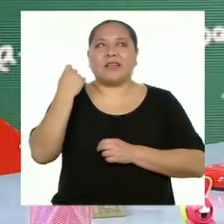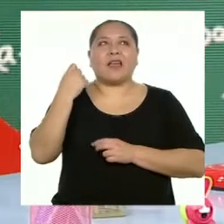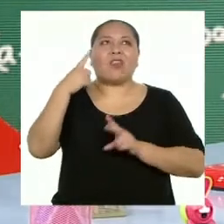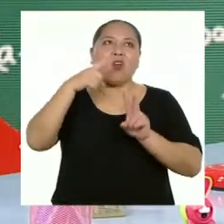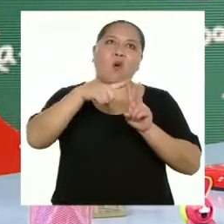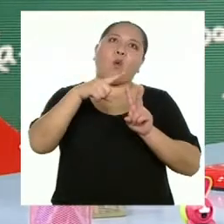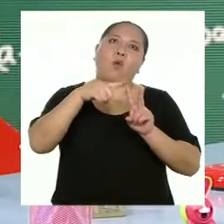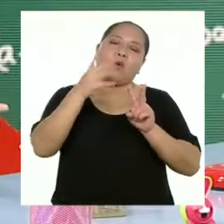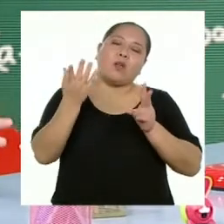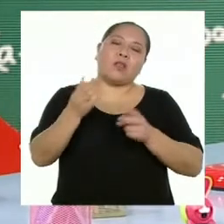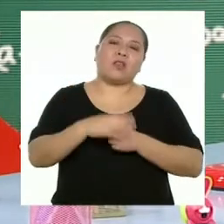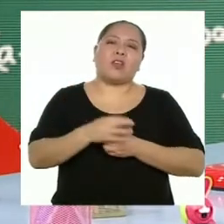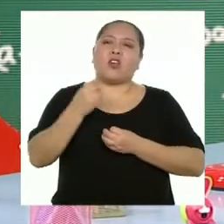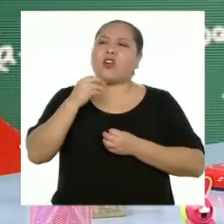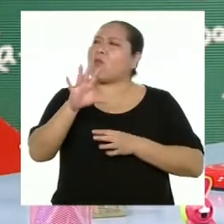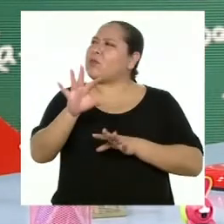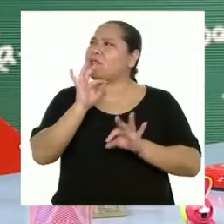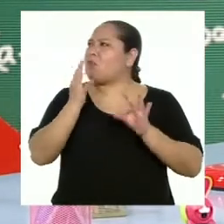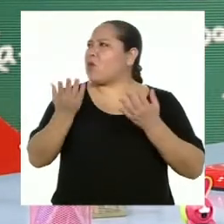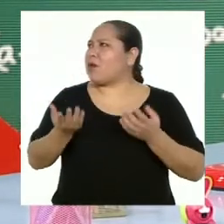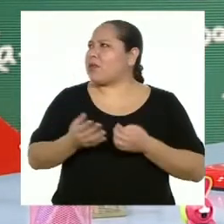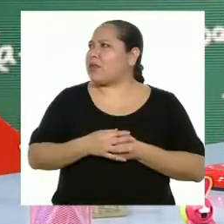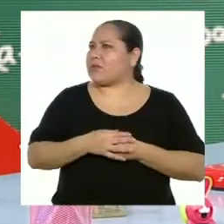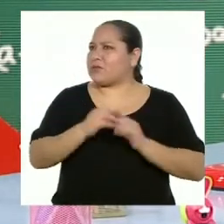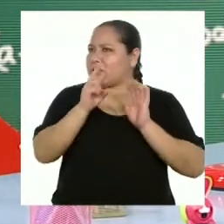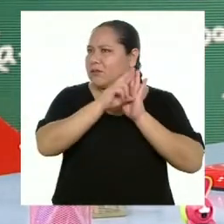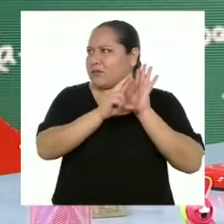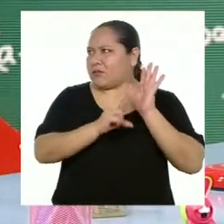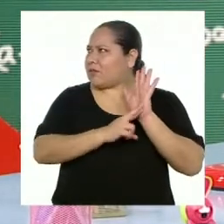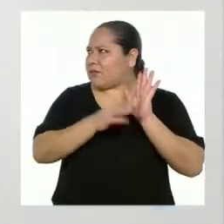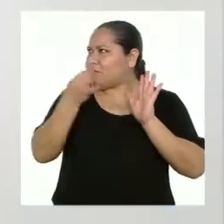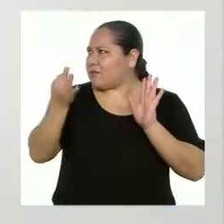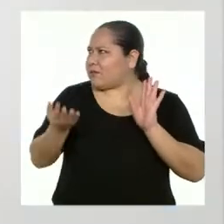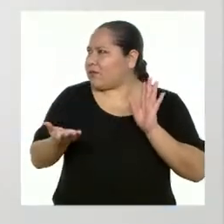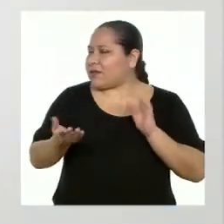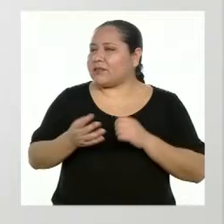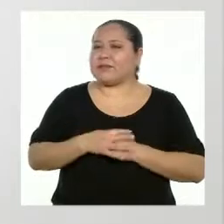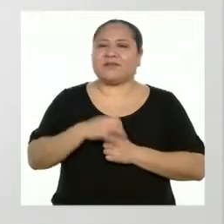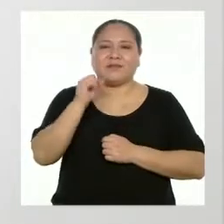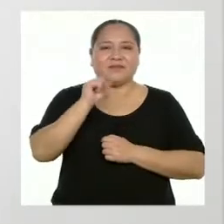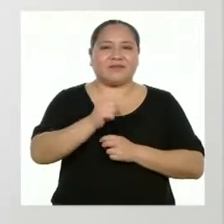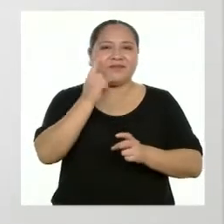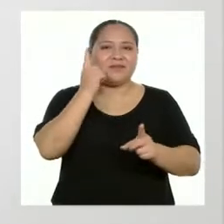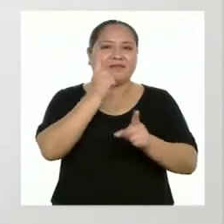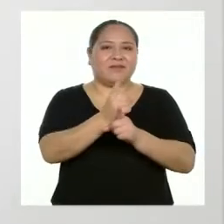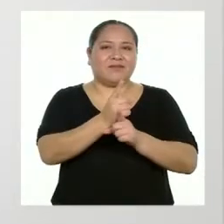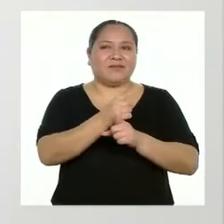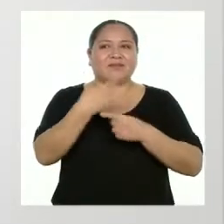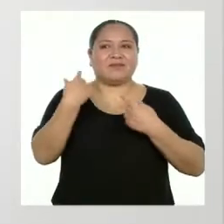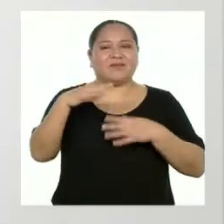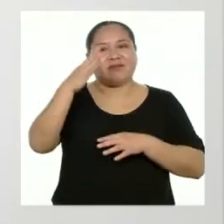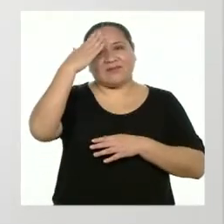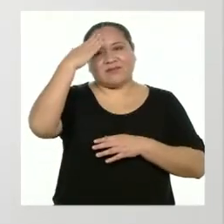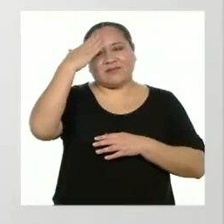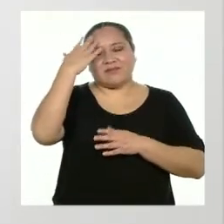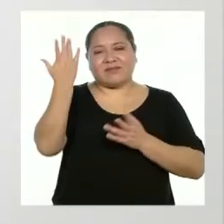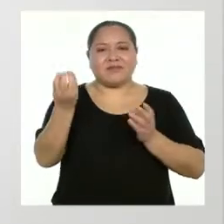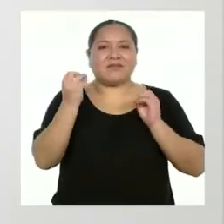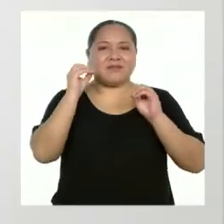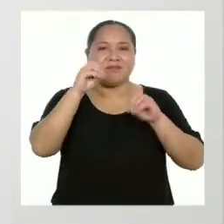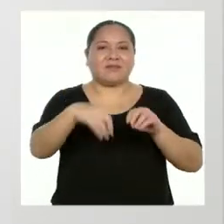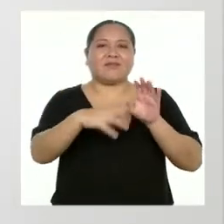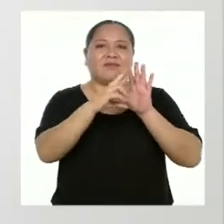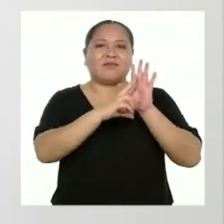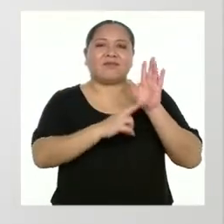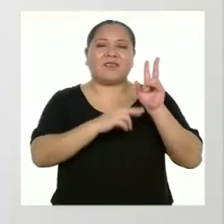claro. ¿Y cómo se determina? Hay su buena fórmula, seguro. Exacto, ya sabes cómo funciona esto.